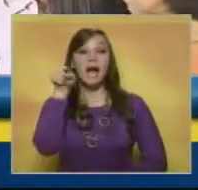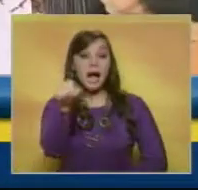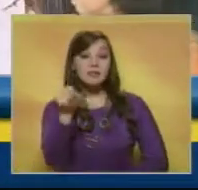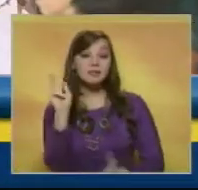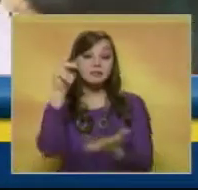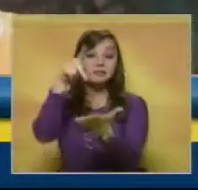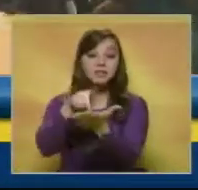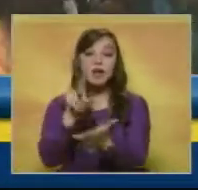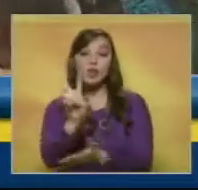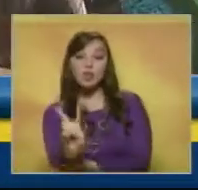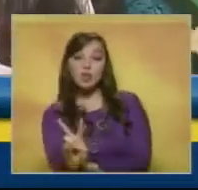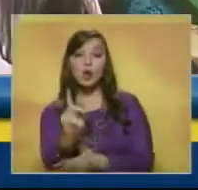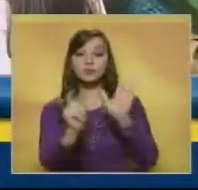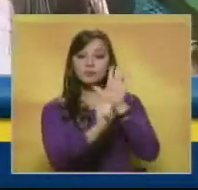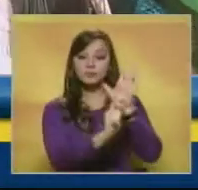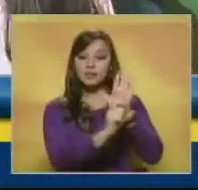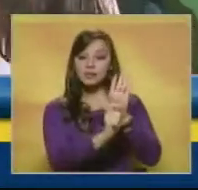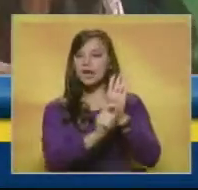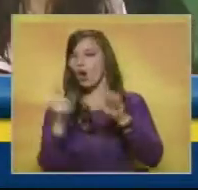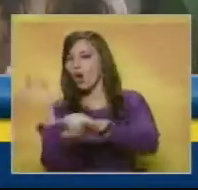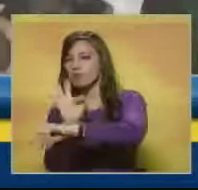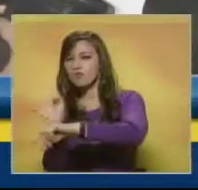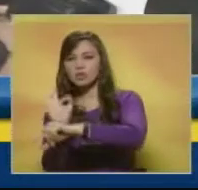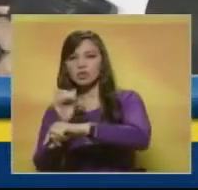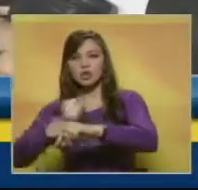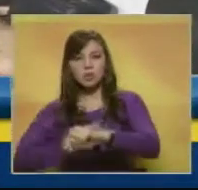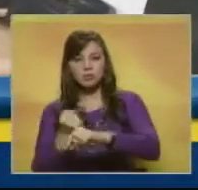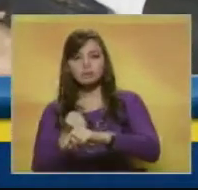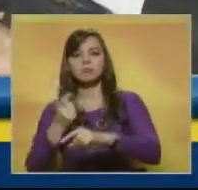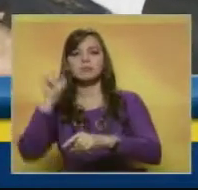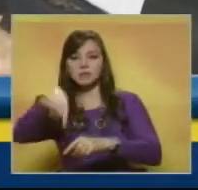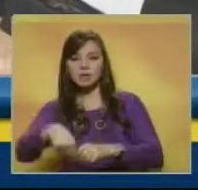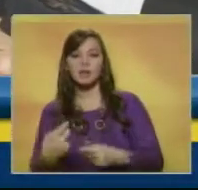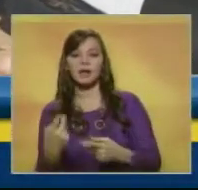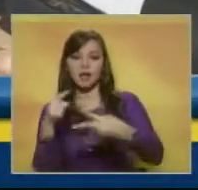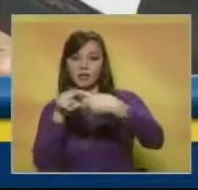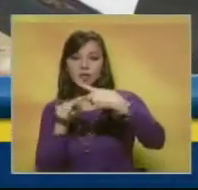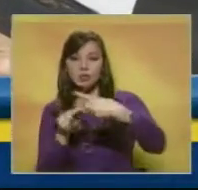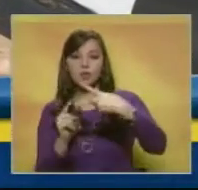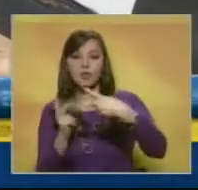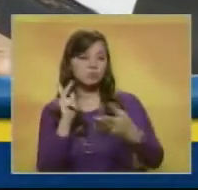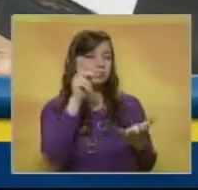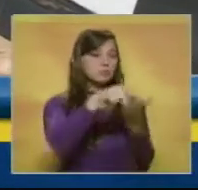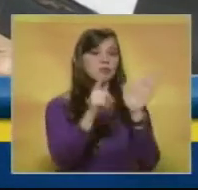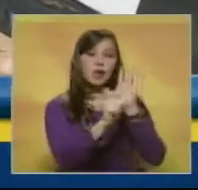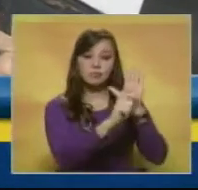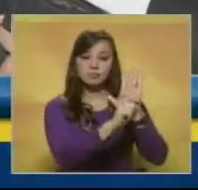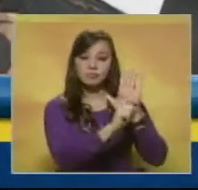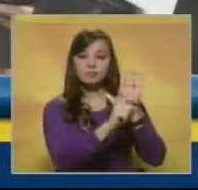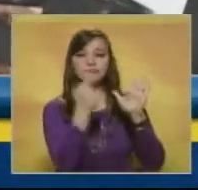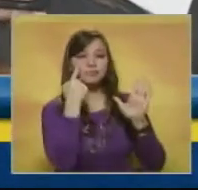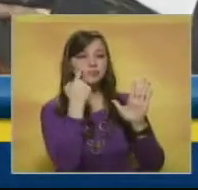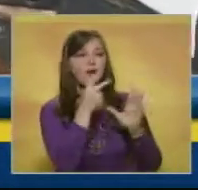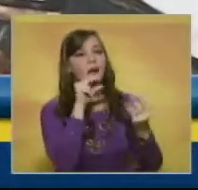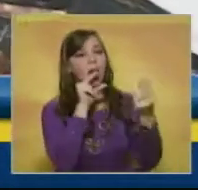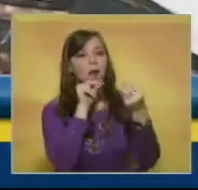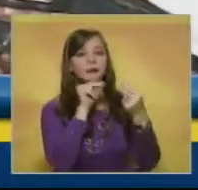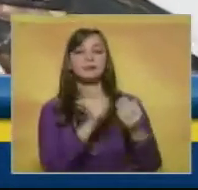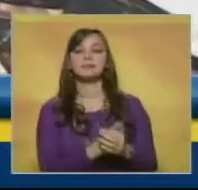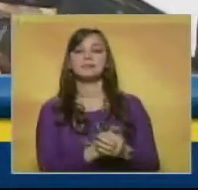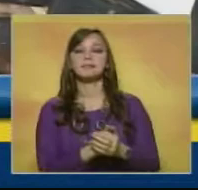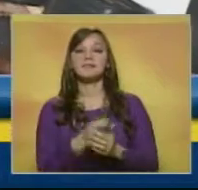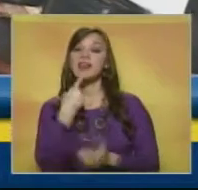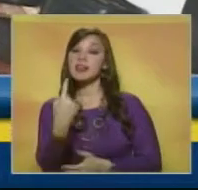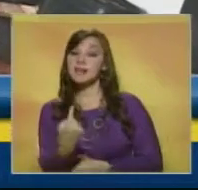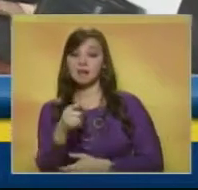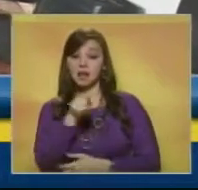un funcionario del Ministerio Público y otro del CICPC. Quedó establecido a título de certeza que los